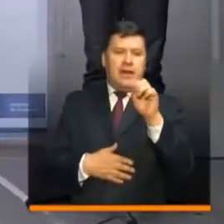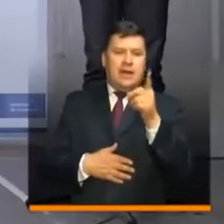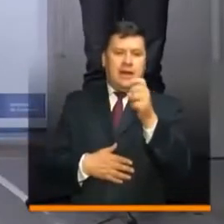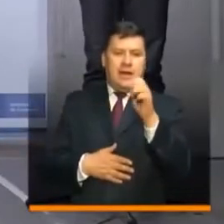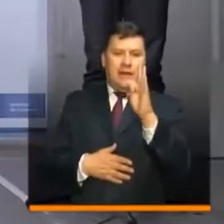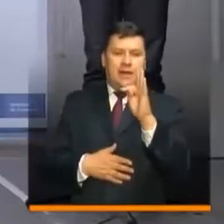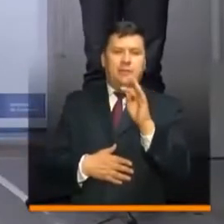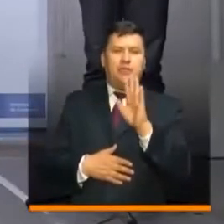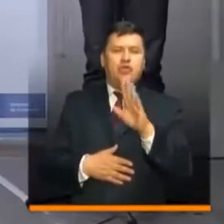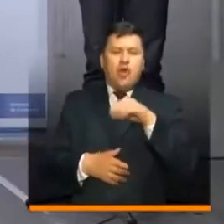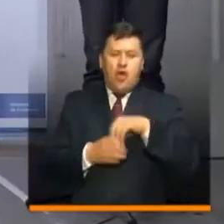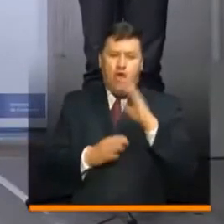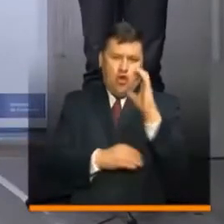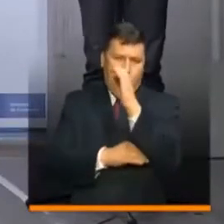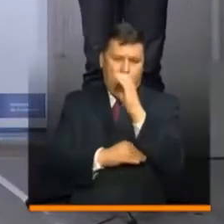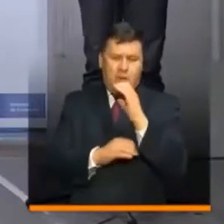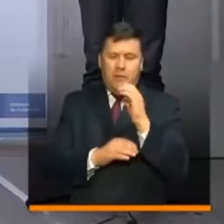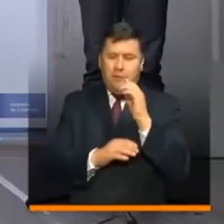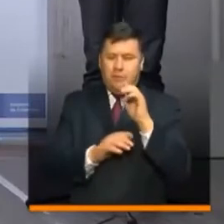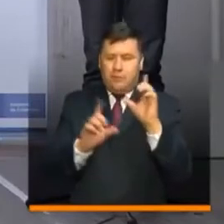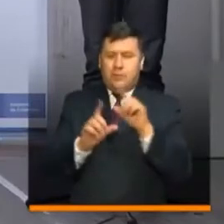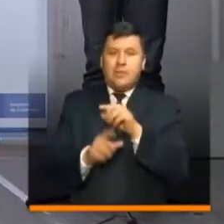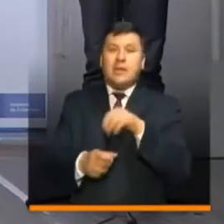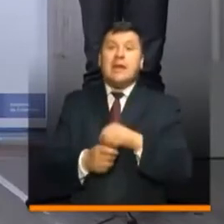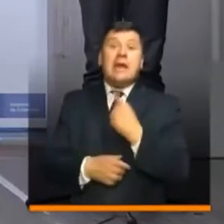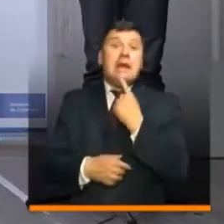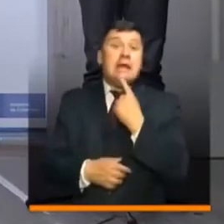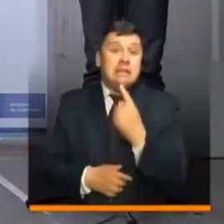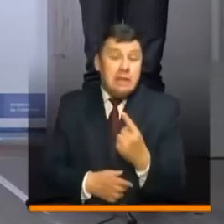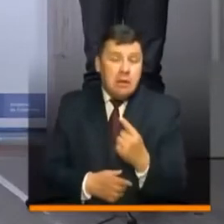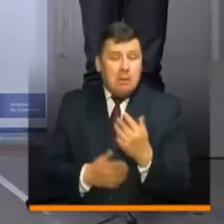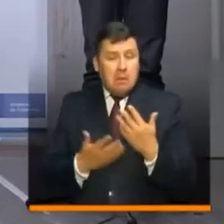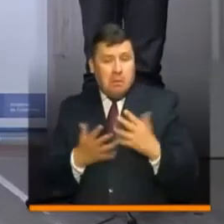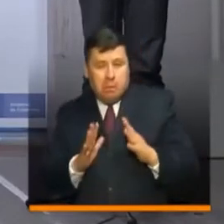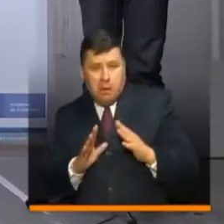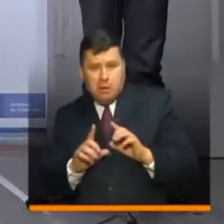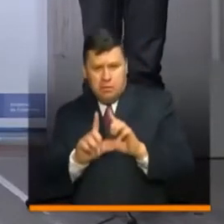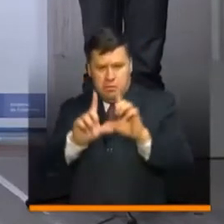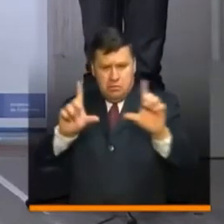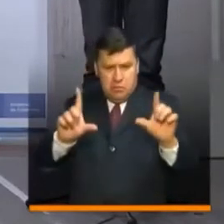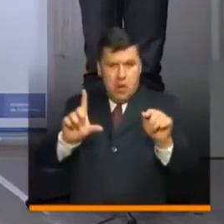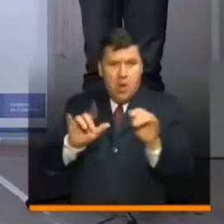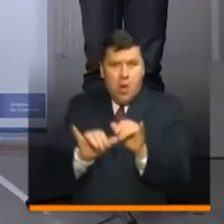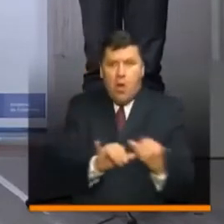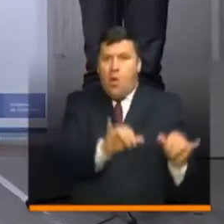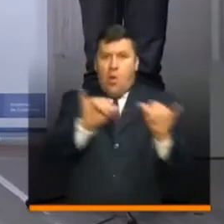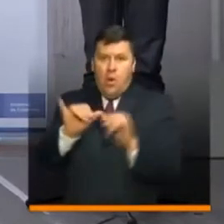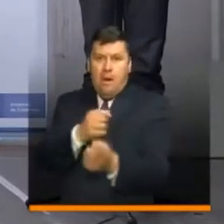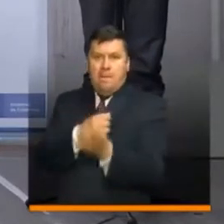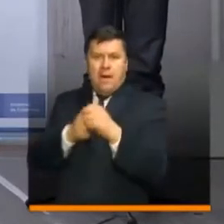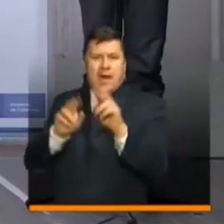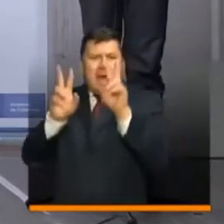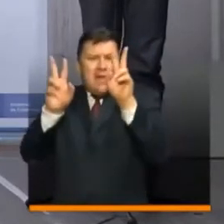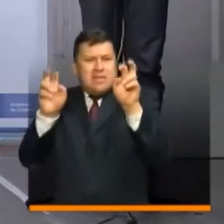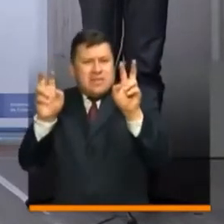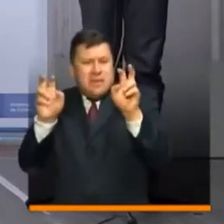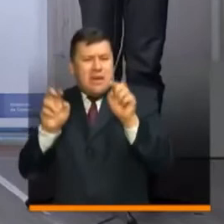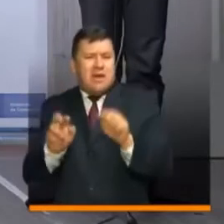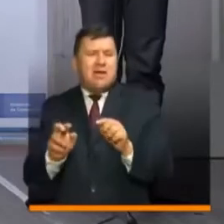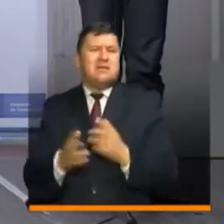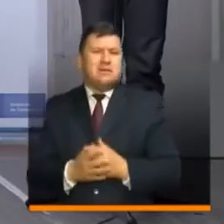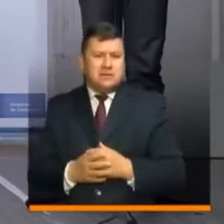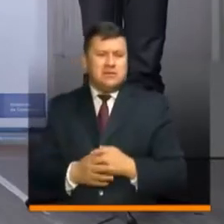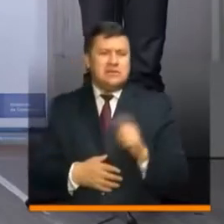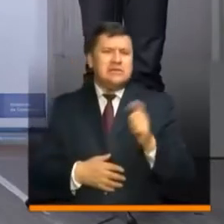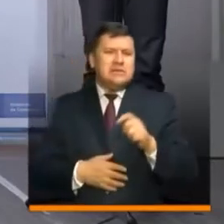consciencia de colombia pregunta que si se tiene contemplado en algún momento una plataforma similar para el tema de la